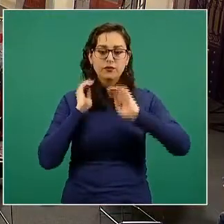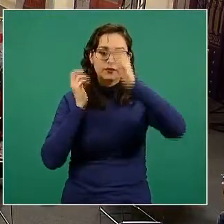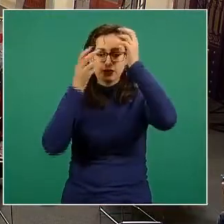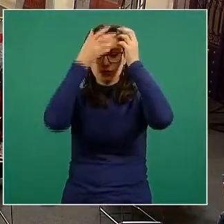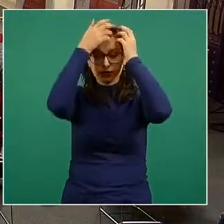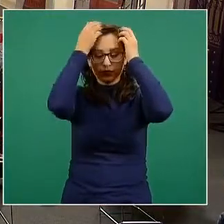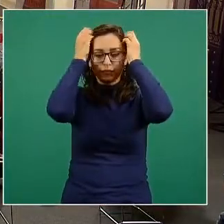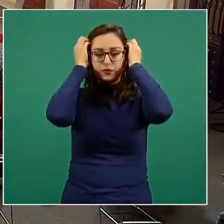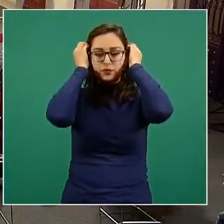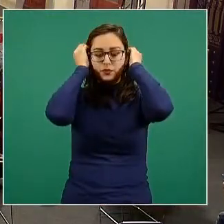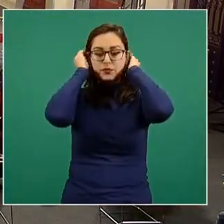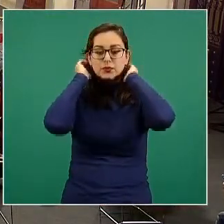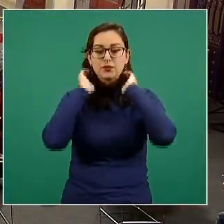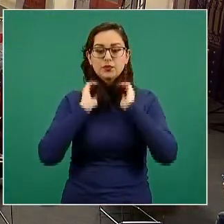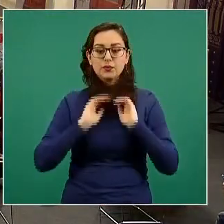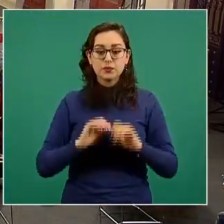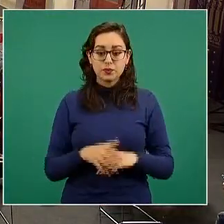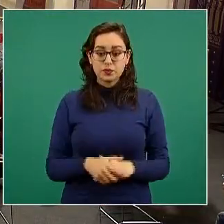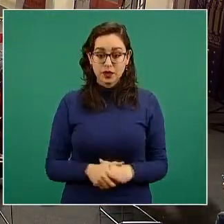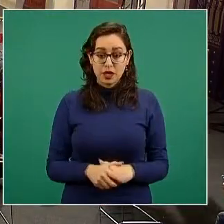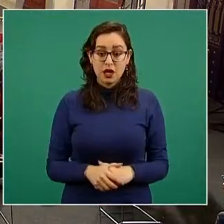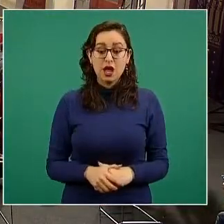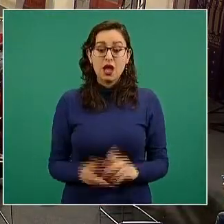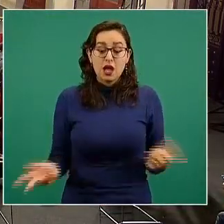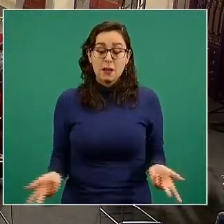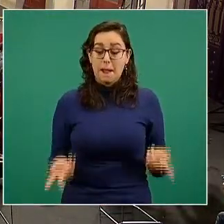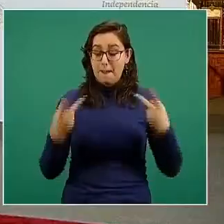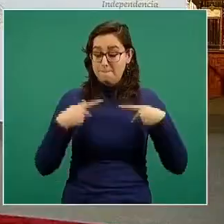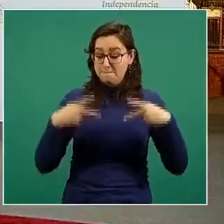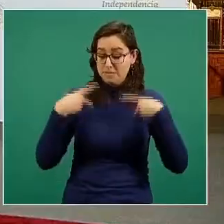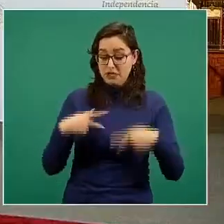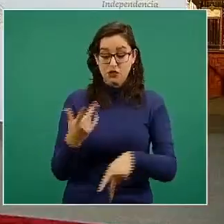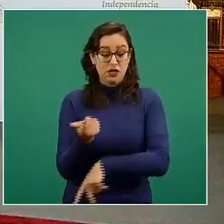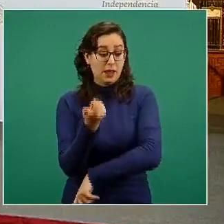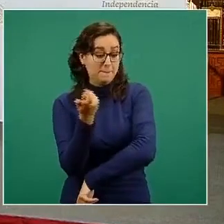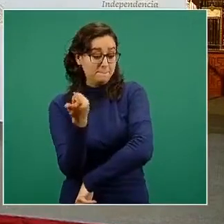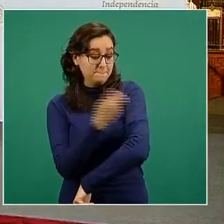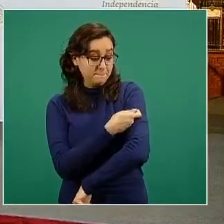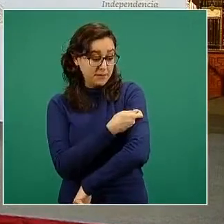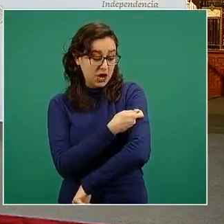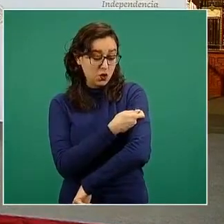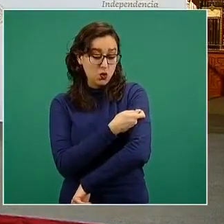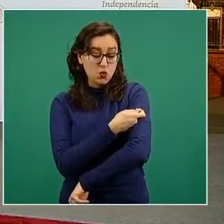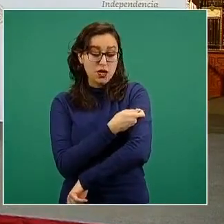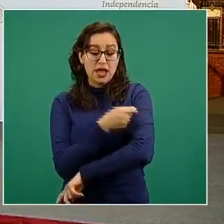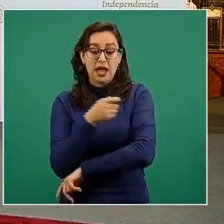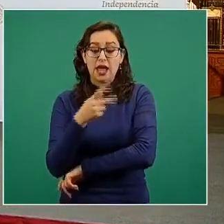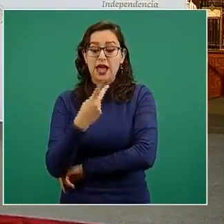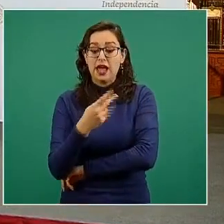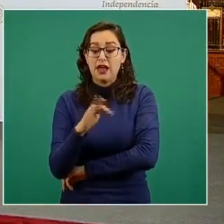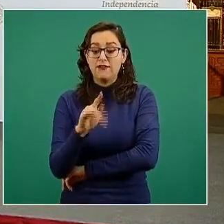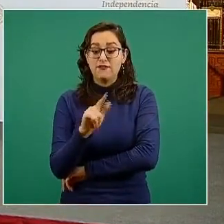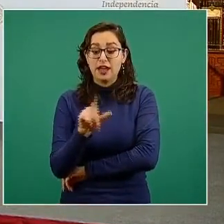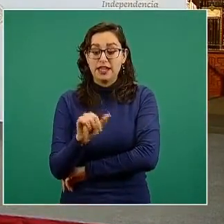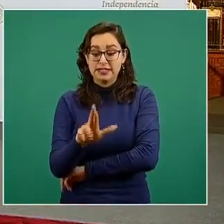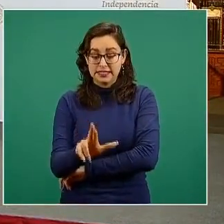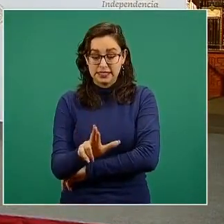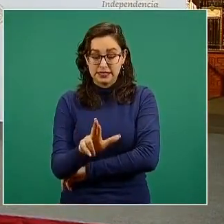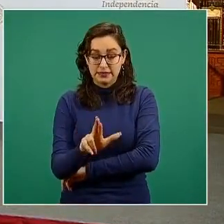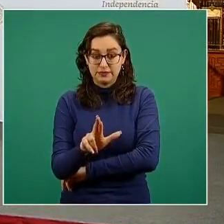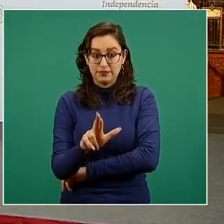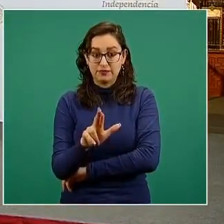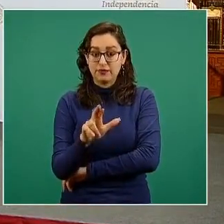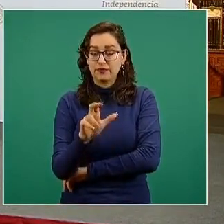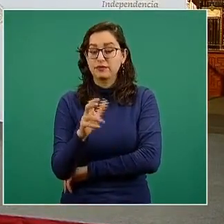Sobre quien ha recibido una vacuna, en este caso la vacuna de Pfizer contra el SARS-CoV-2, pero aplica un principio